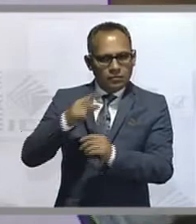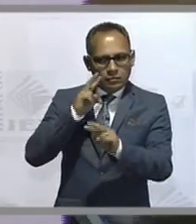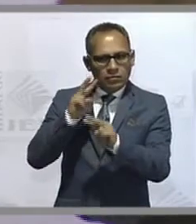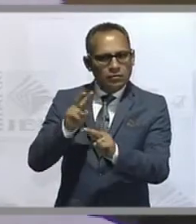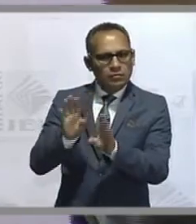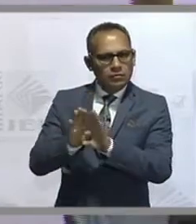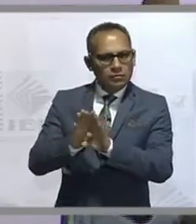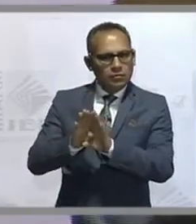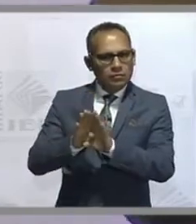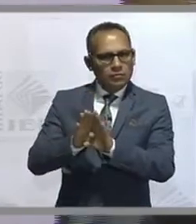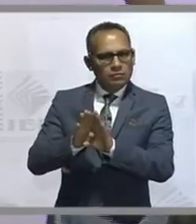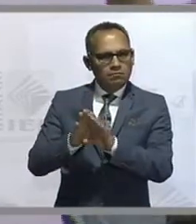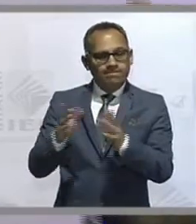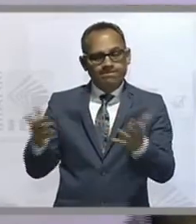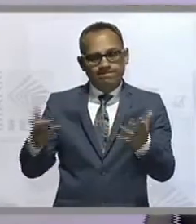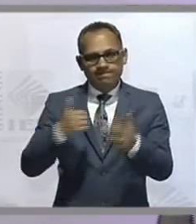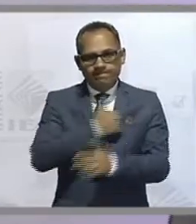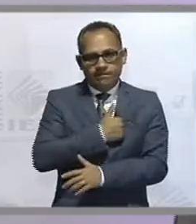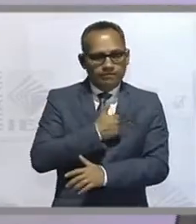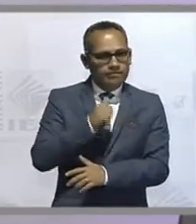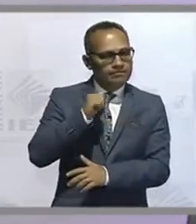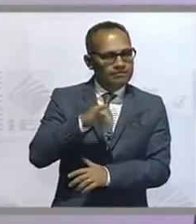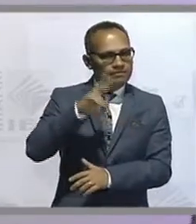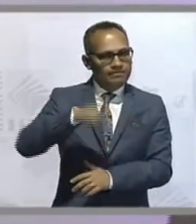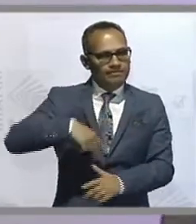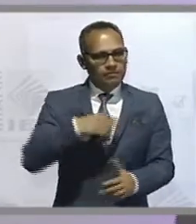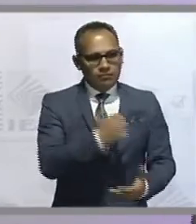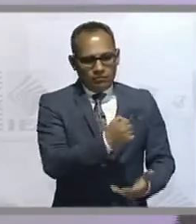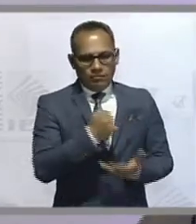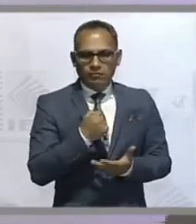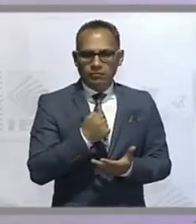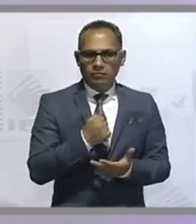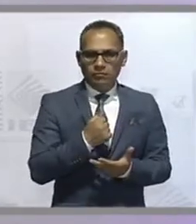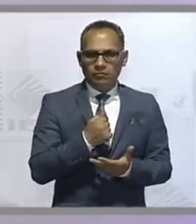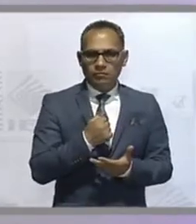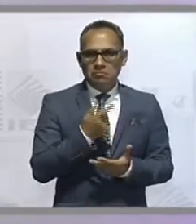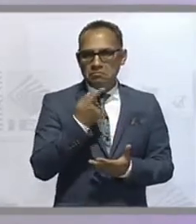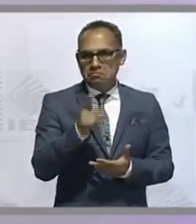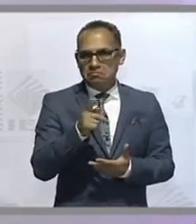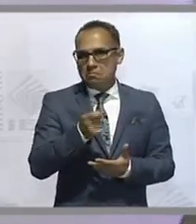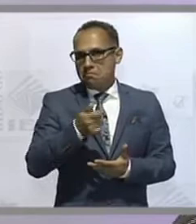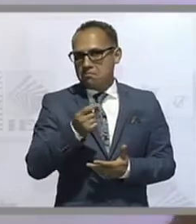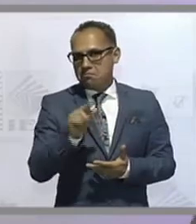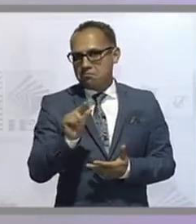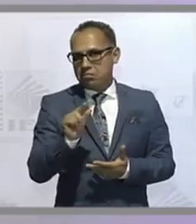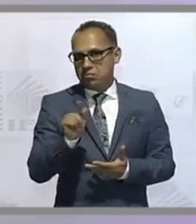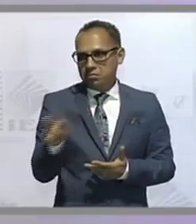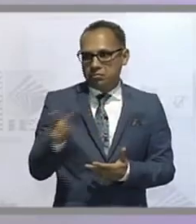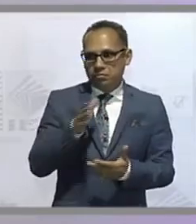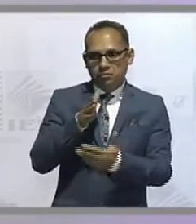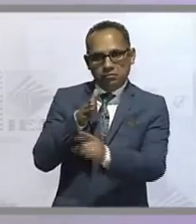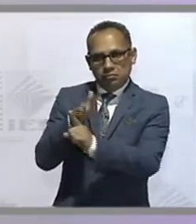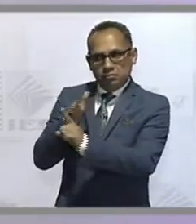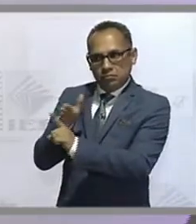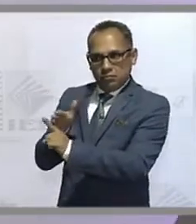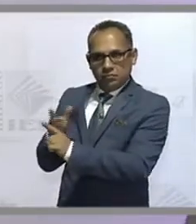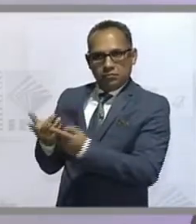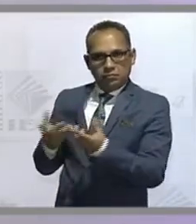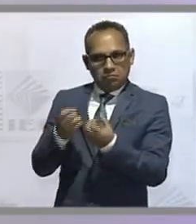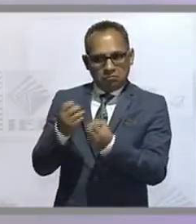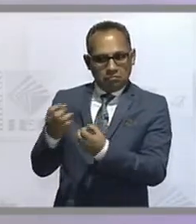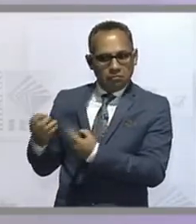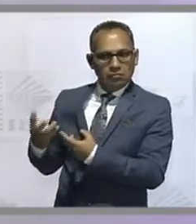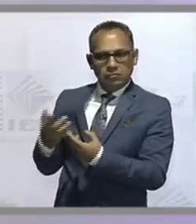que tengamos un ingreso y tampoco presupuesto para las diferentes áreas yo creo eso creo que eso nos ha llevado